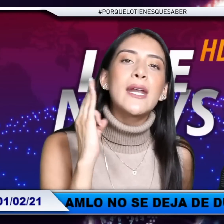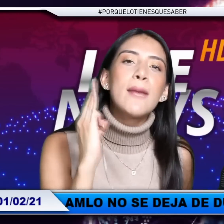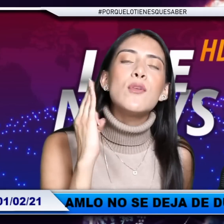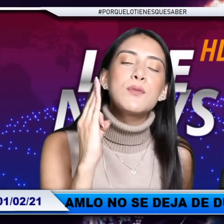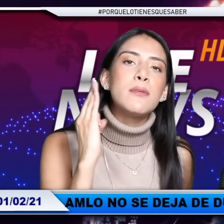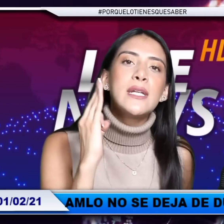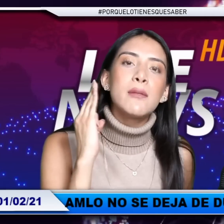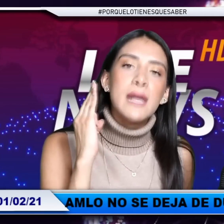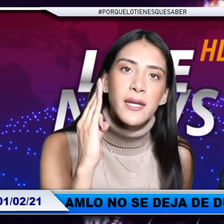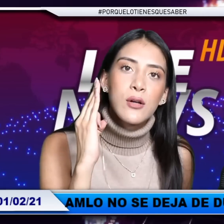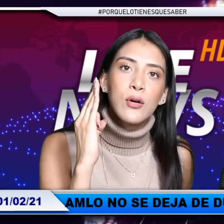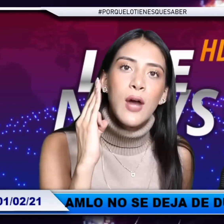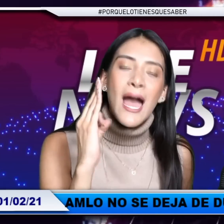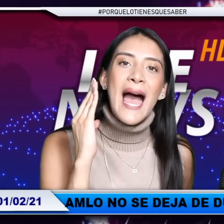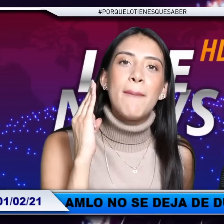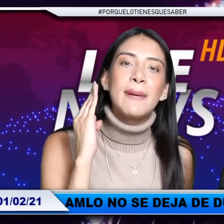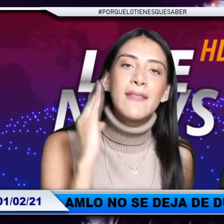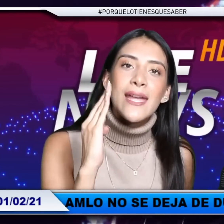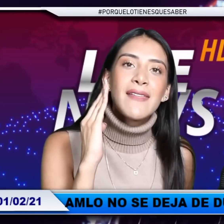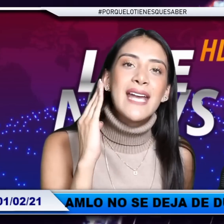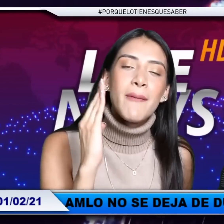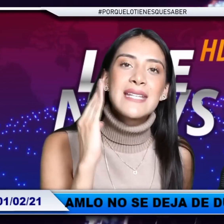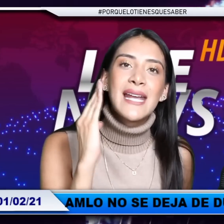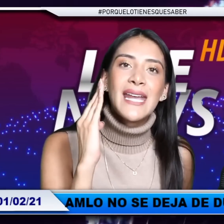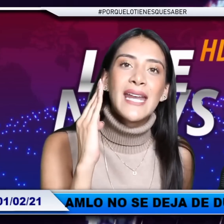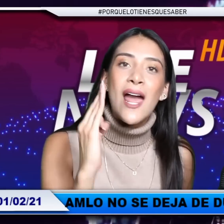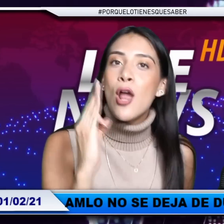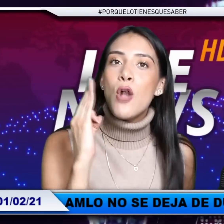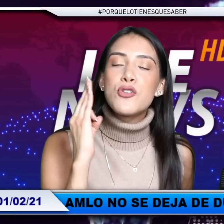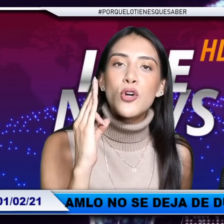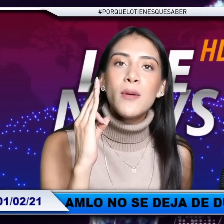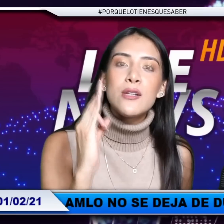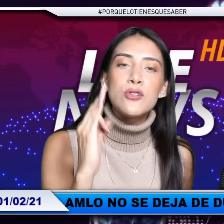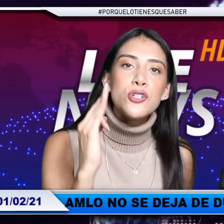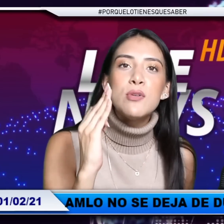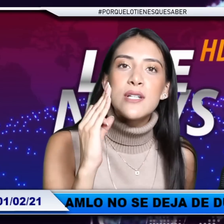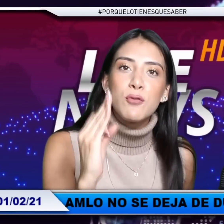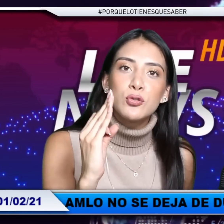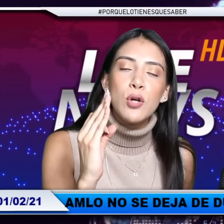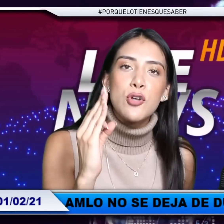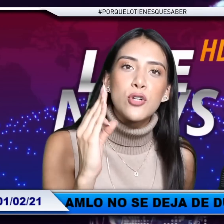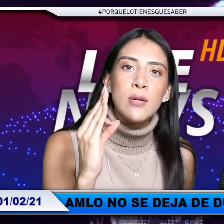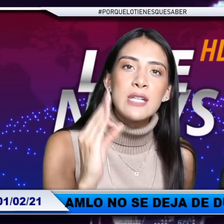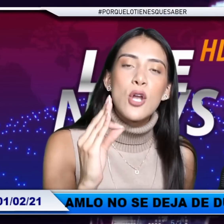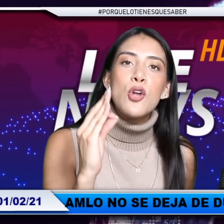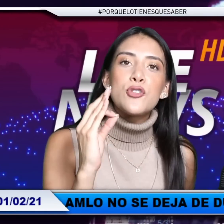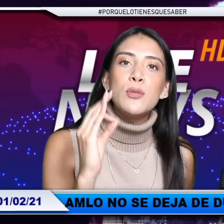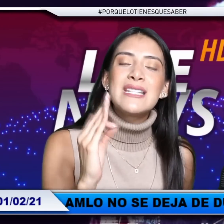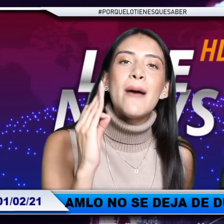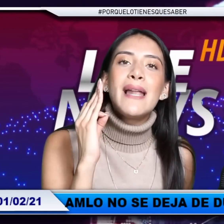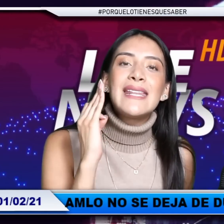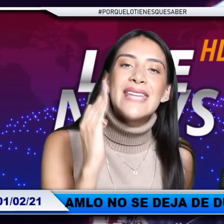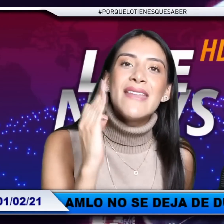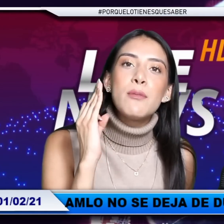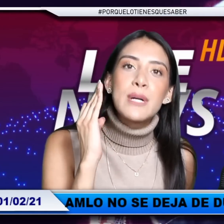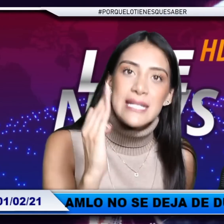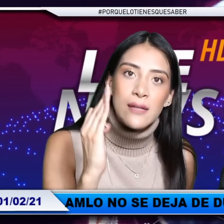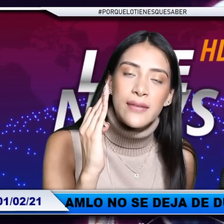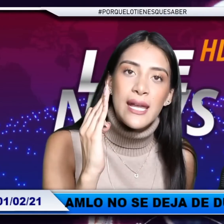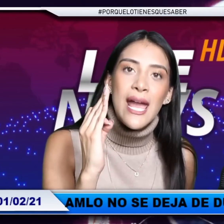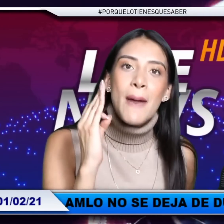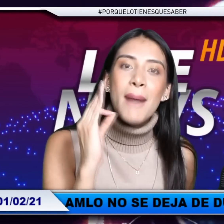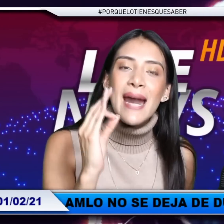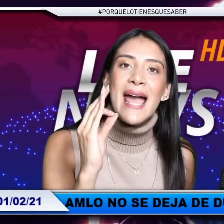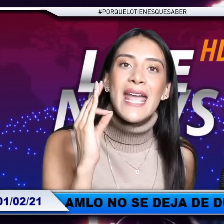no queremos vivir en México, aprender de cabeza ajena. Los jóvenes no somos el futuro, los jóvenes somos la valentía del